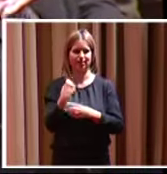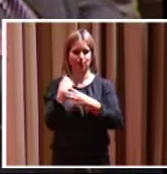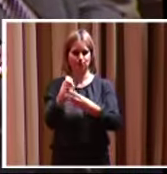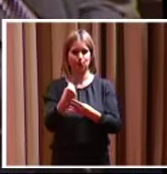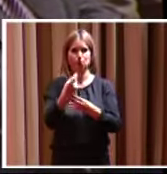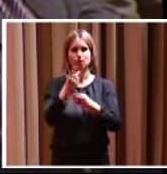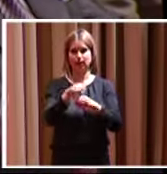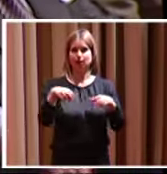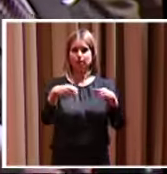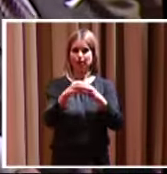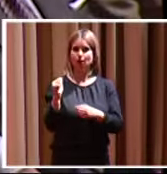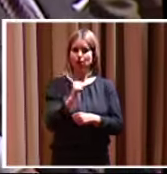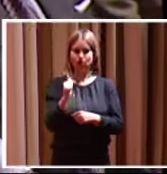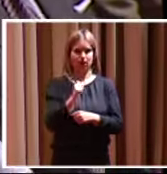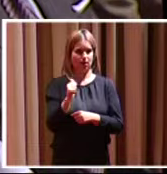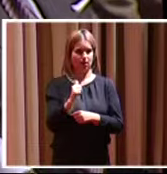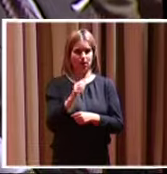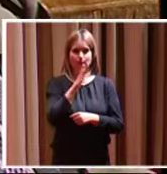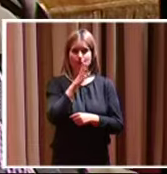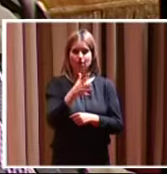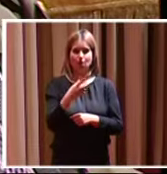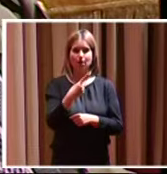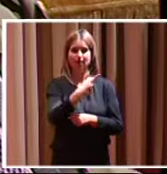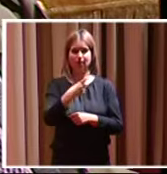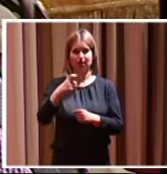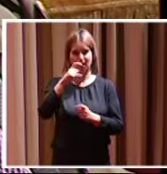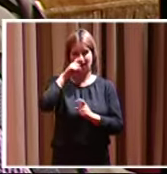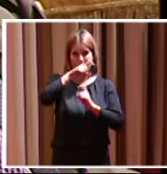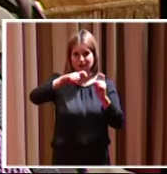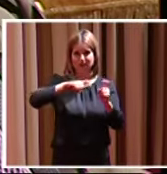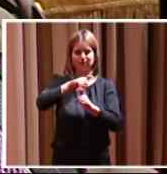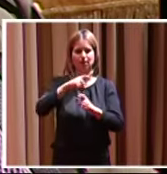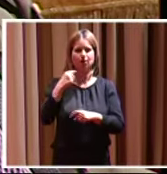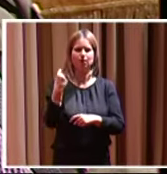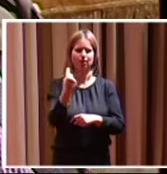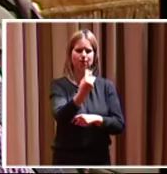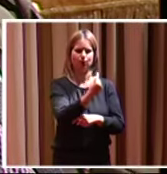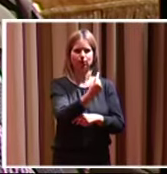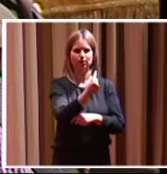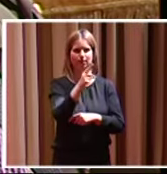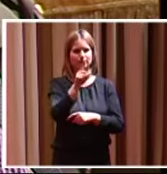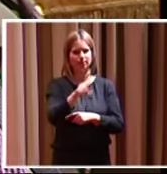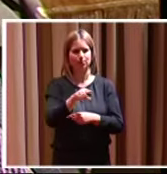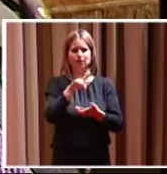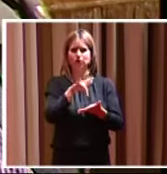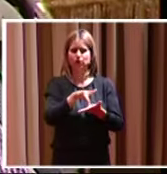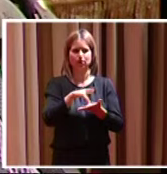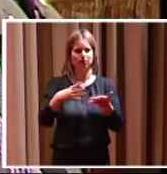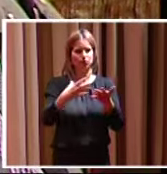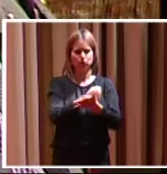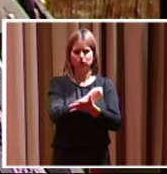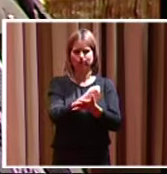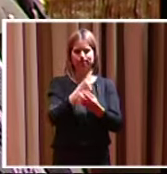las cofradías, por esos 100 años cada una, desde luego todo